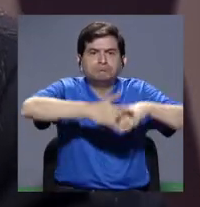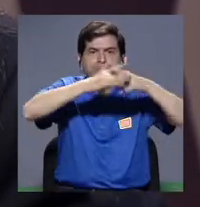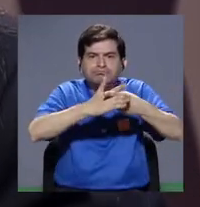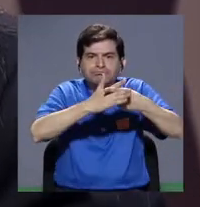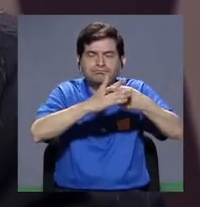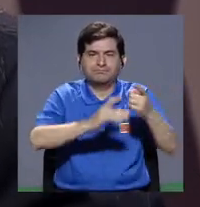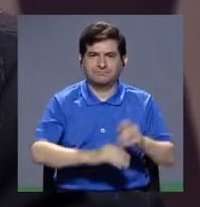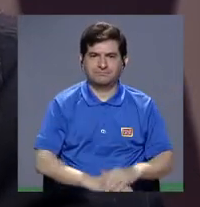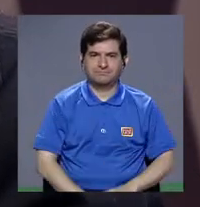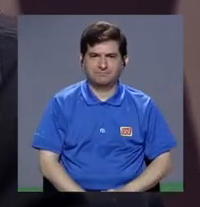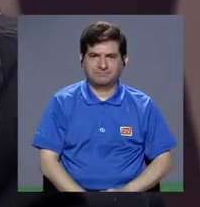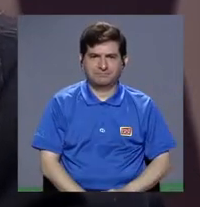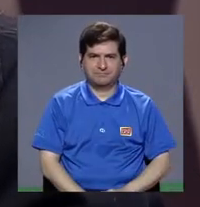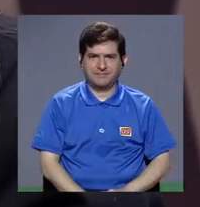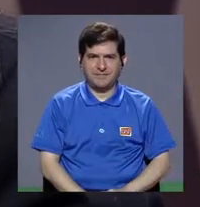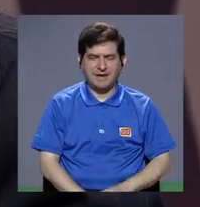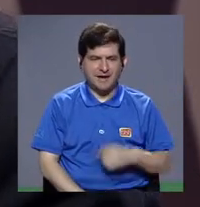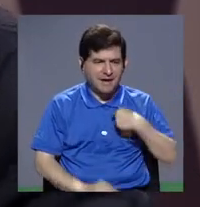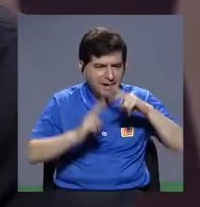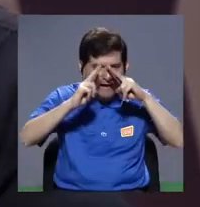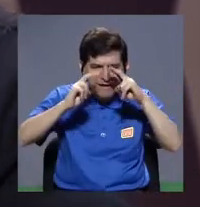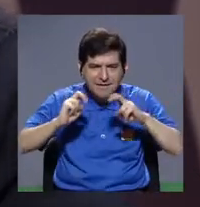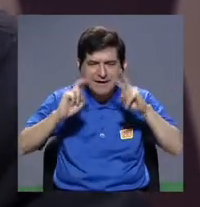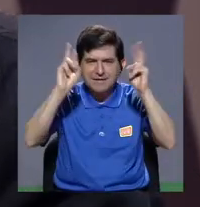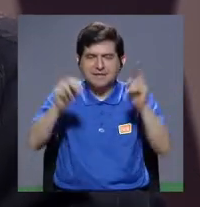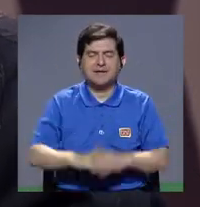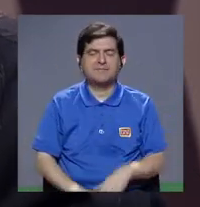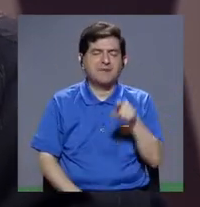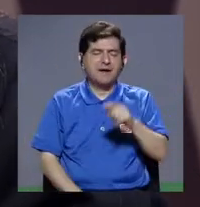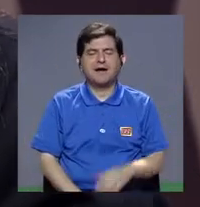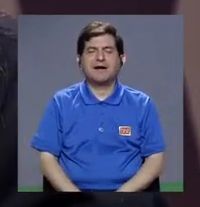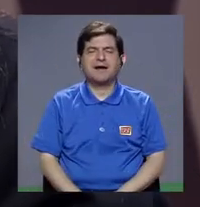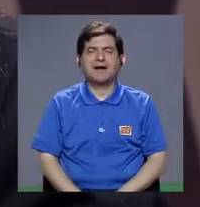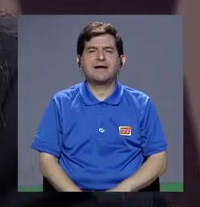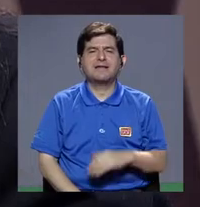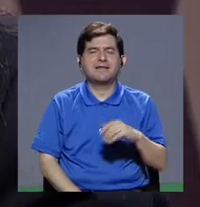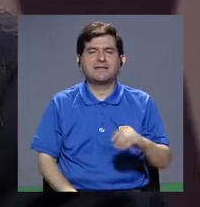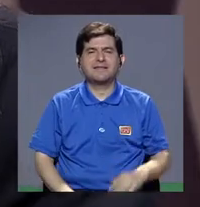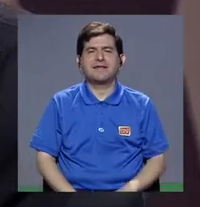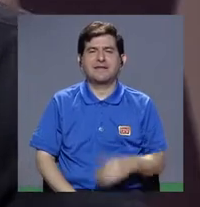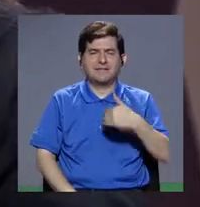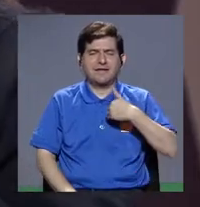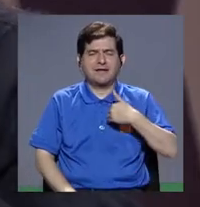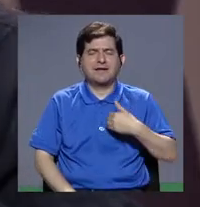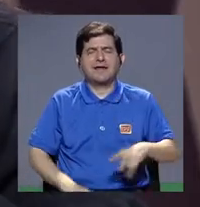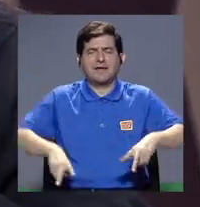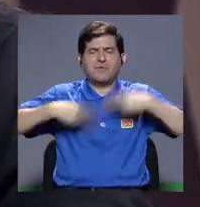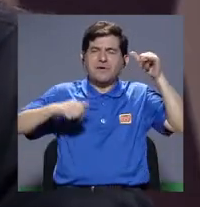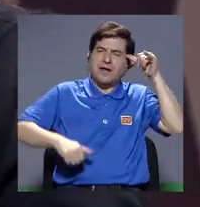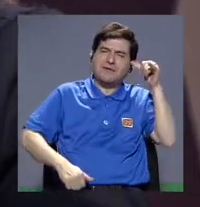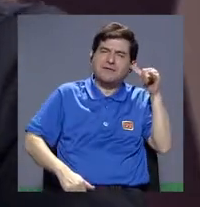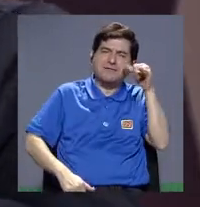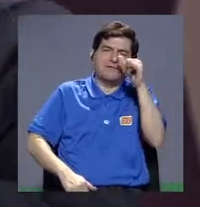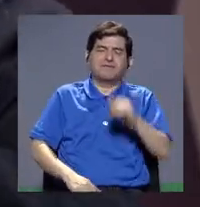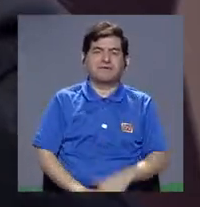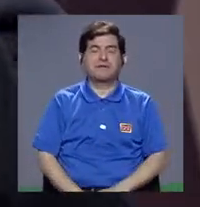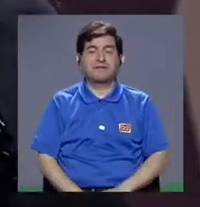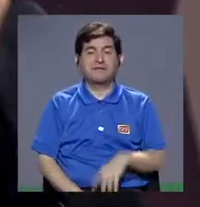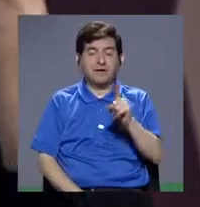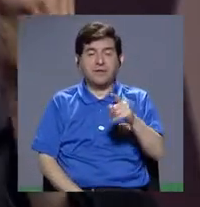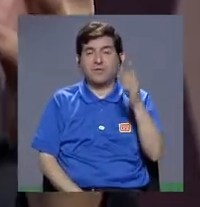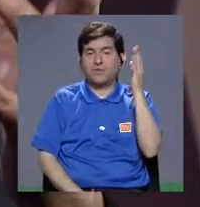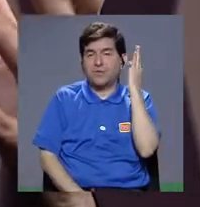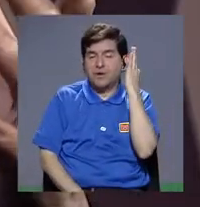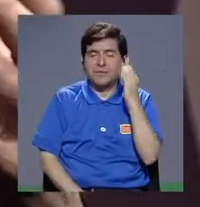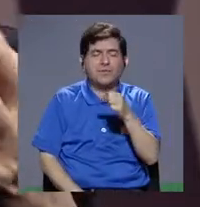empecé a a barajar el tema de la longevidad yo tenía primero una señora mayor